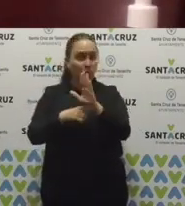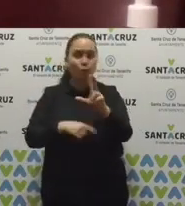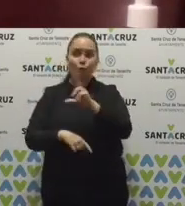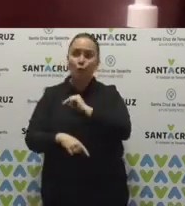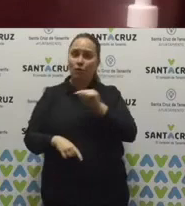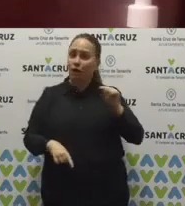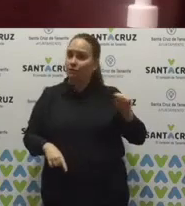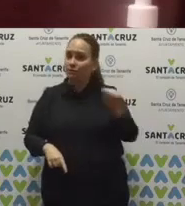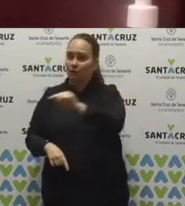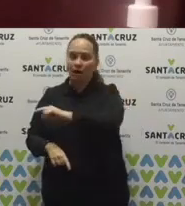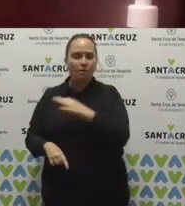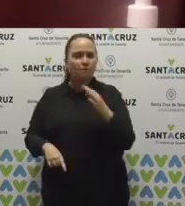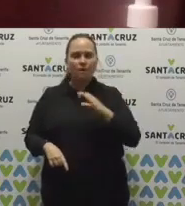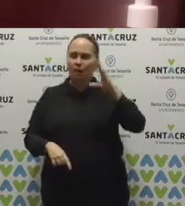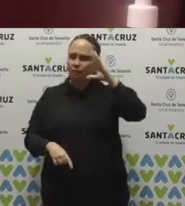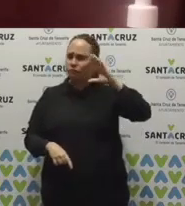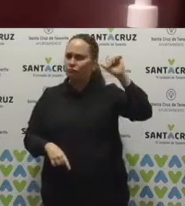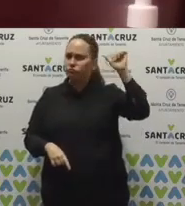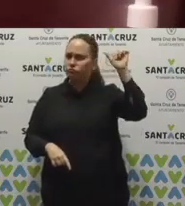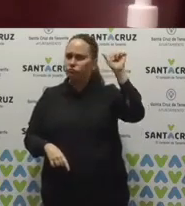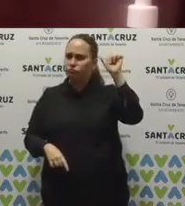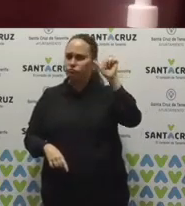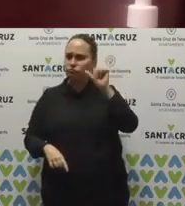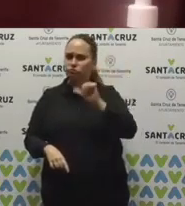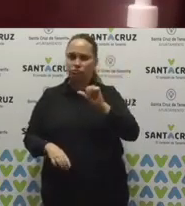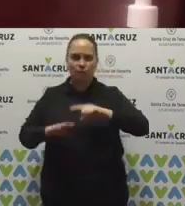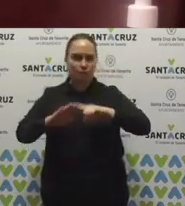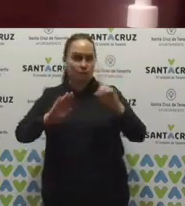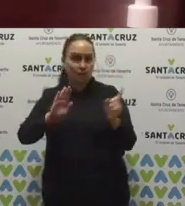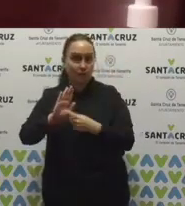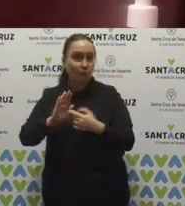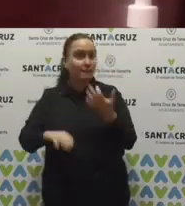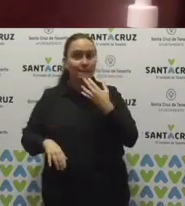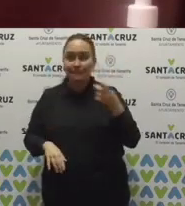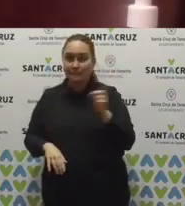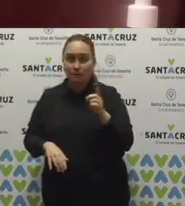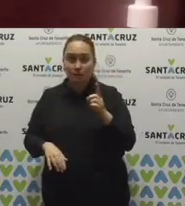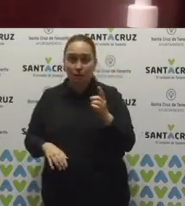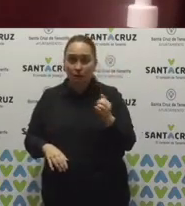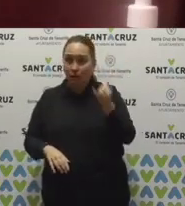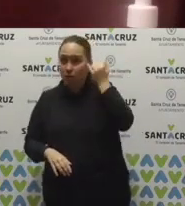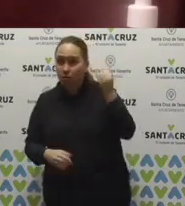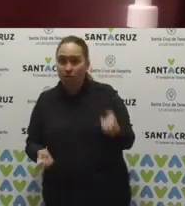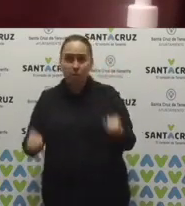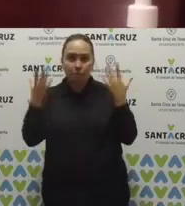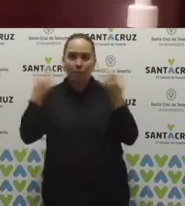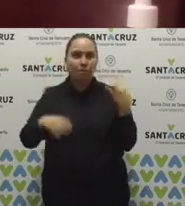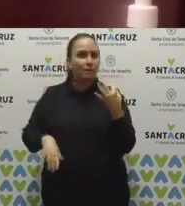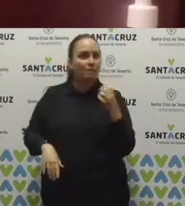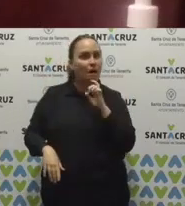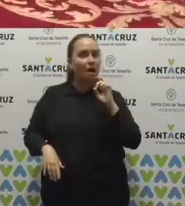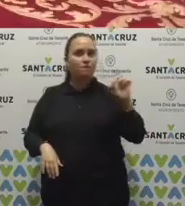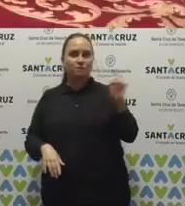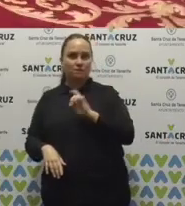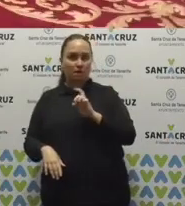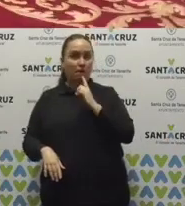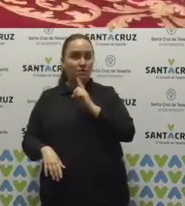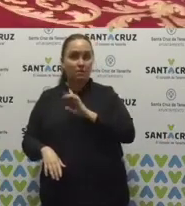tienen que escuchar lo que se está produciendo y si no es así tienen que advertir para